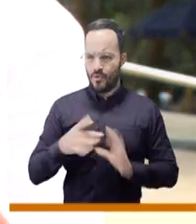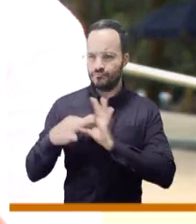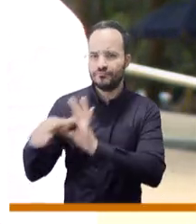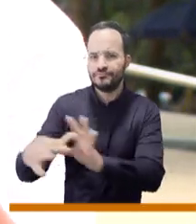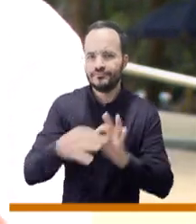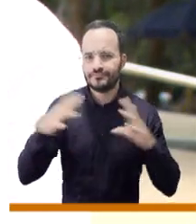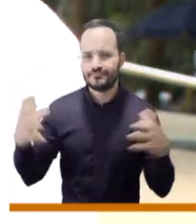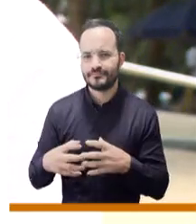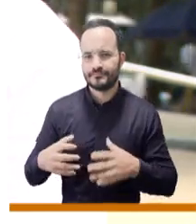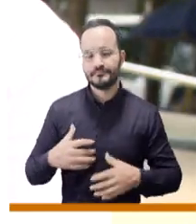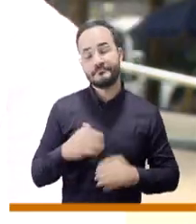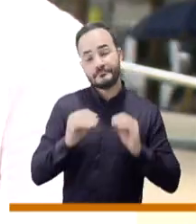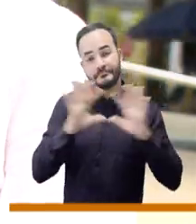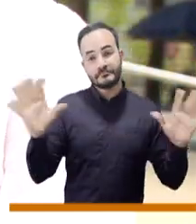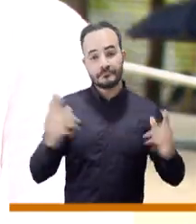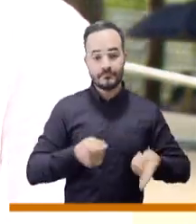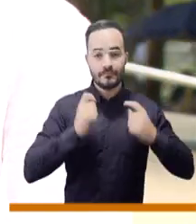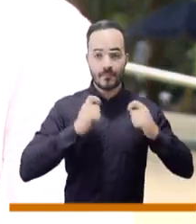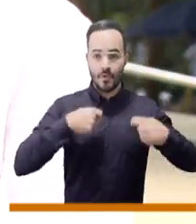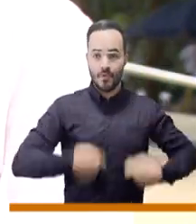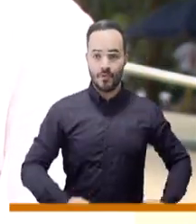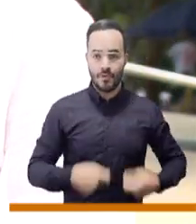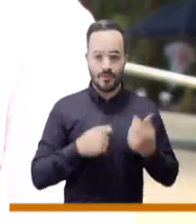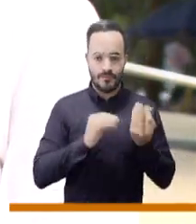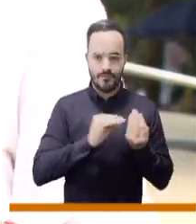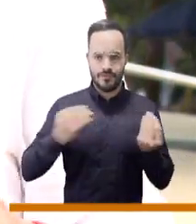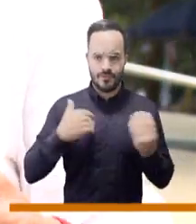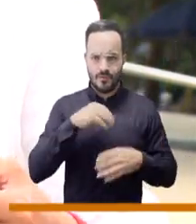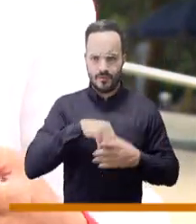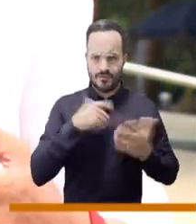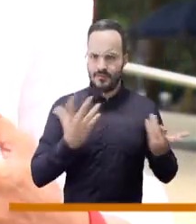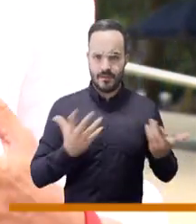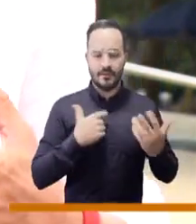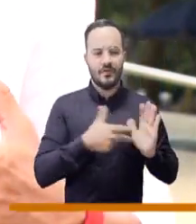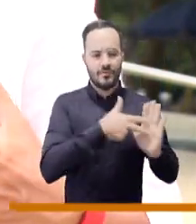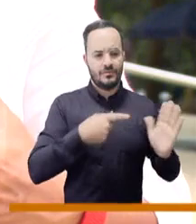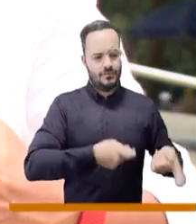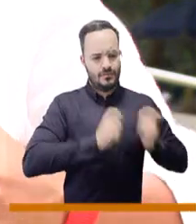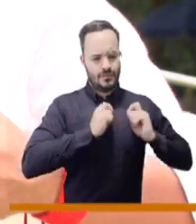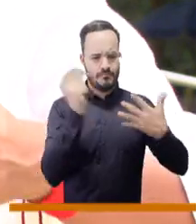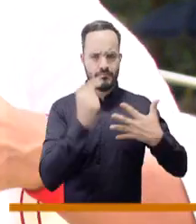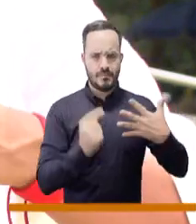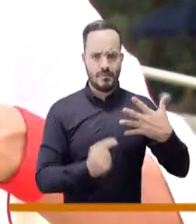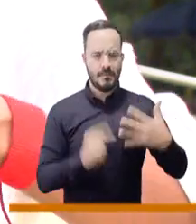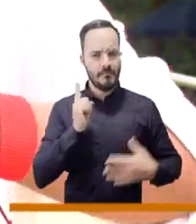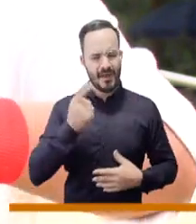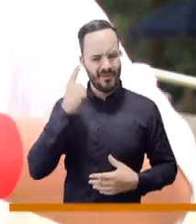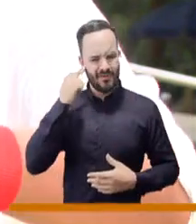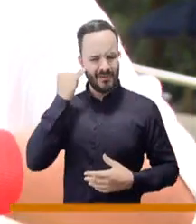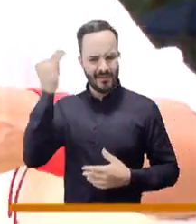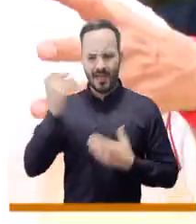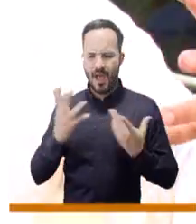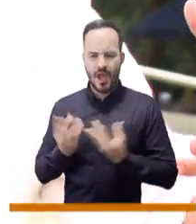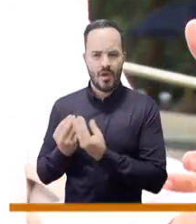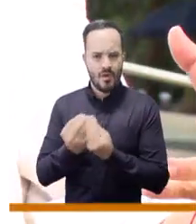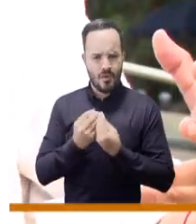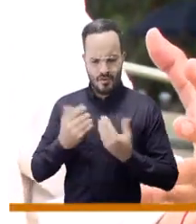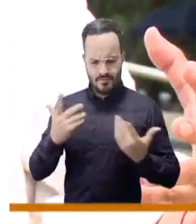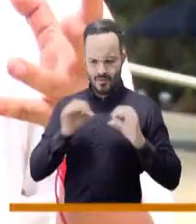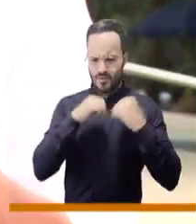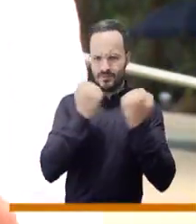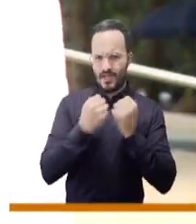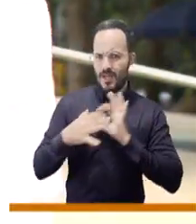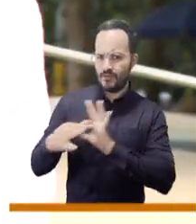concejala tiene funciones constitucionales, nosotras nos creamos la figura de concejalía colectiva para ampliar el